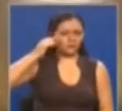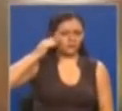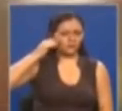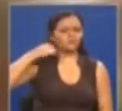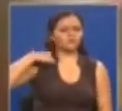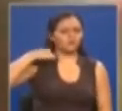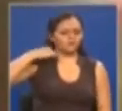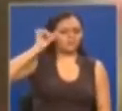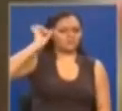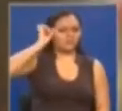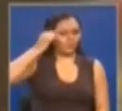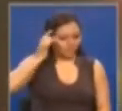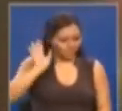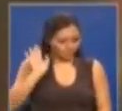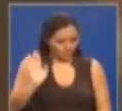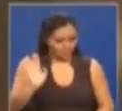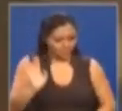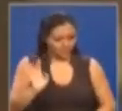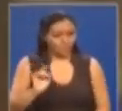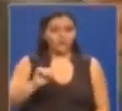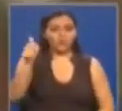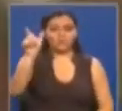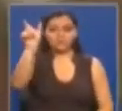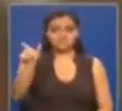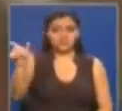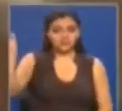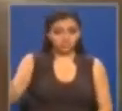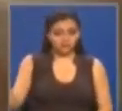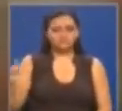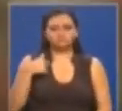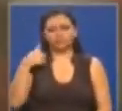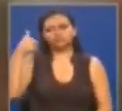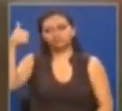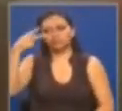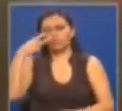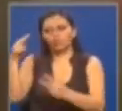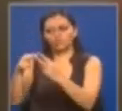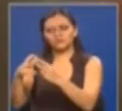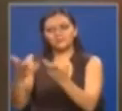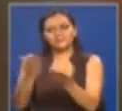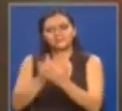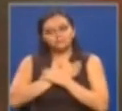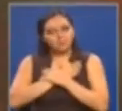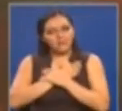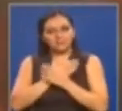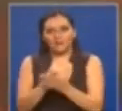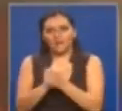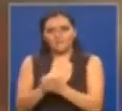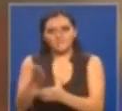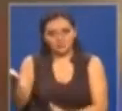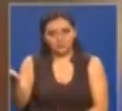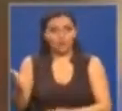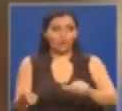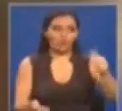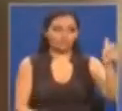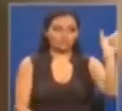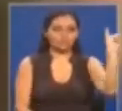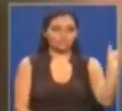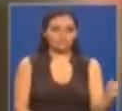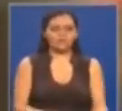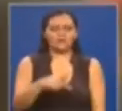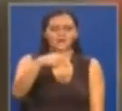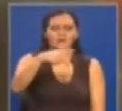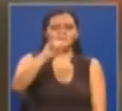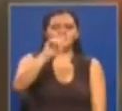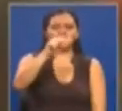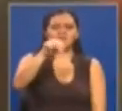buen concepto. Hay otros de los que sí tengo un buen concepto y me duele mucho la situación que están pasando, y son hasta amigos, ¿no? Pero el general Luis Piñeiro,